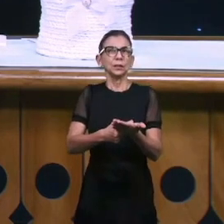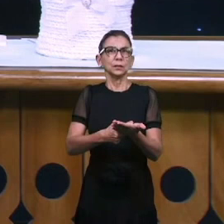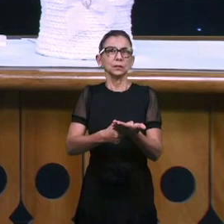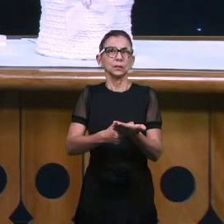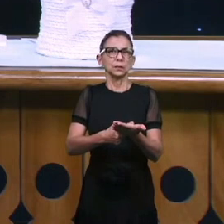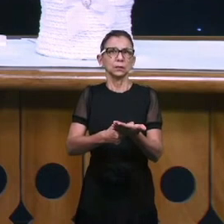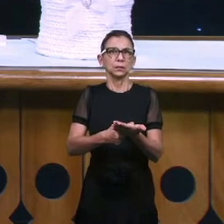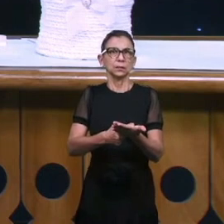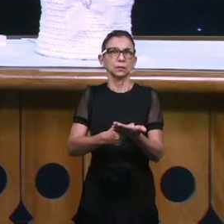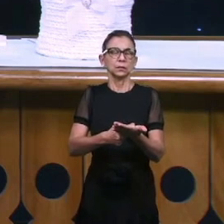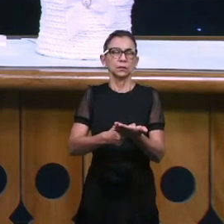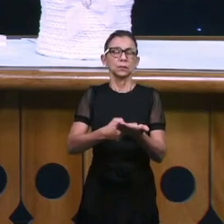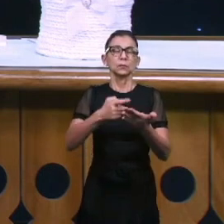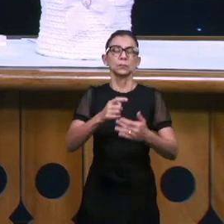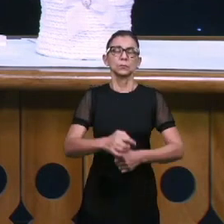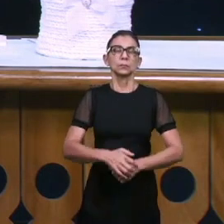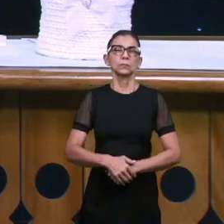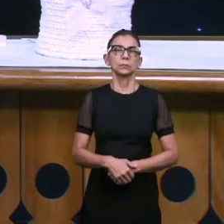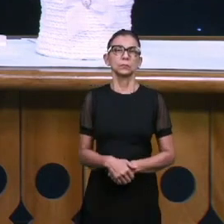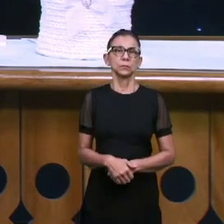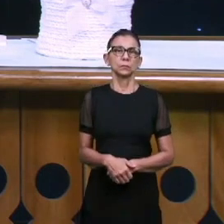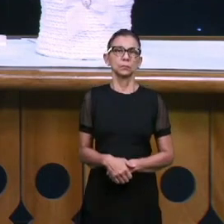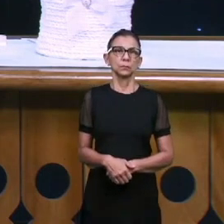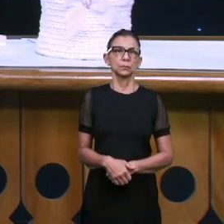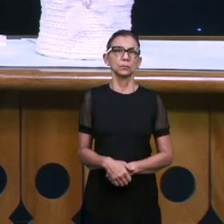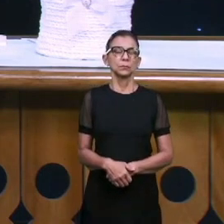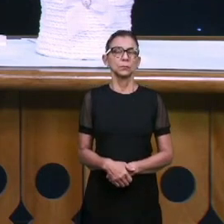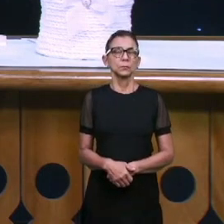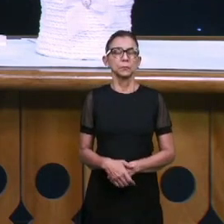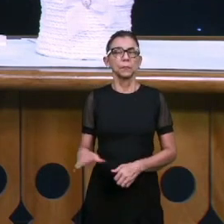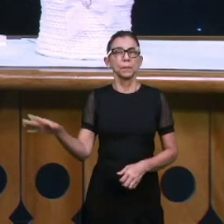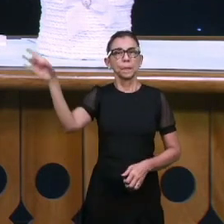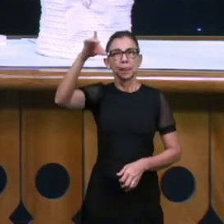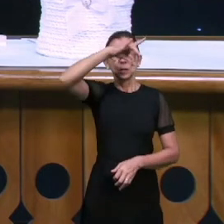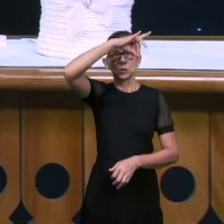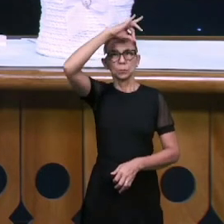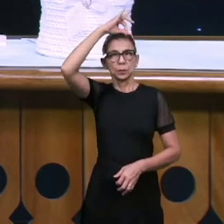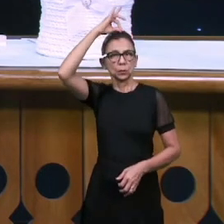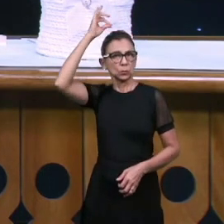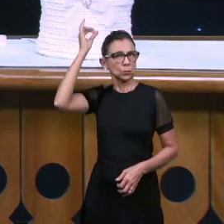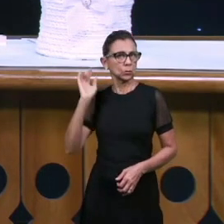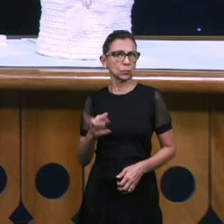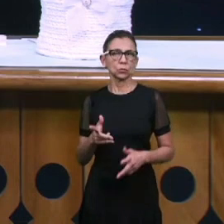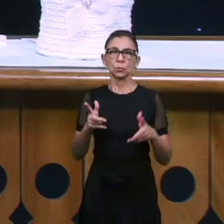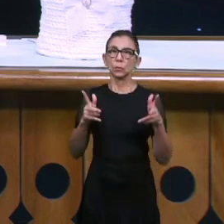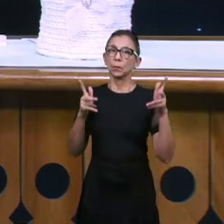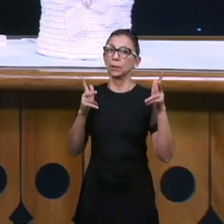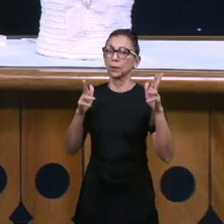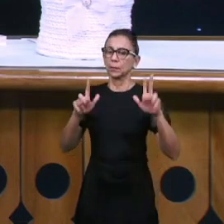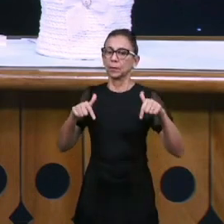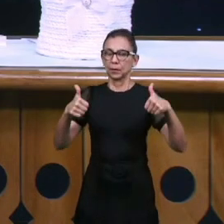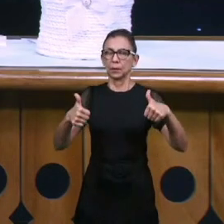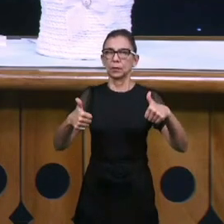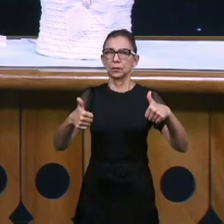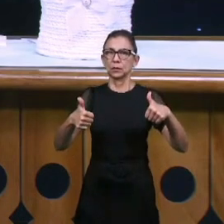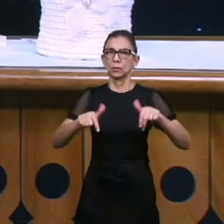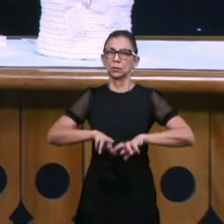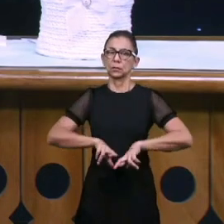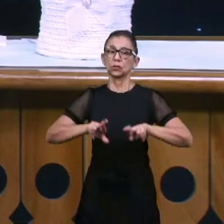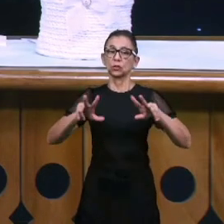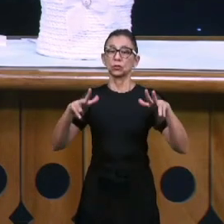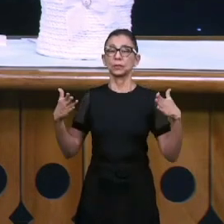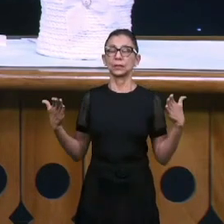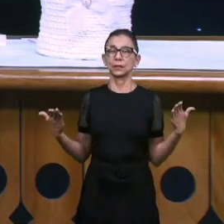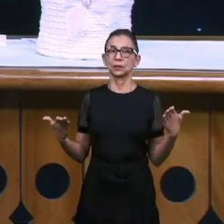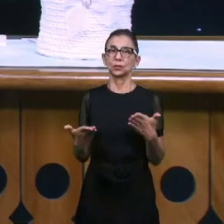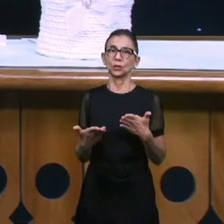hermanos, no cambia de dueño, porque el Espíritu Santo es el mismo. ¿Opera de una forma diferente? Sí, porque ahora es momento